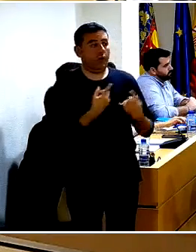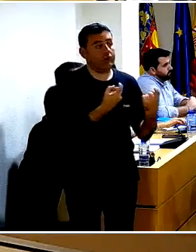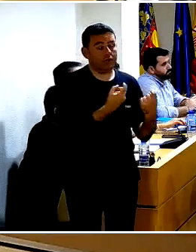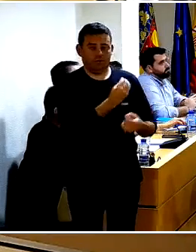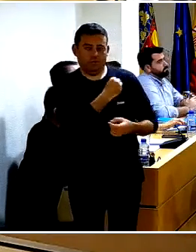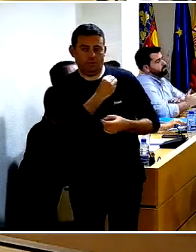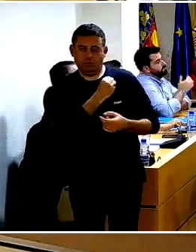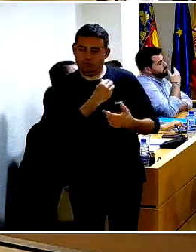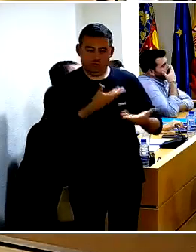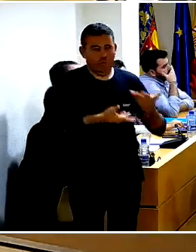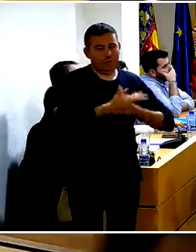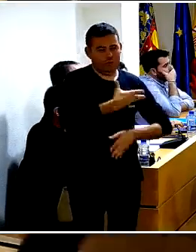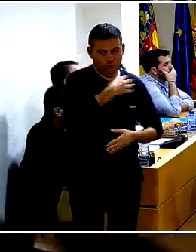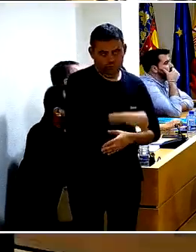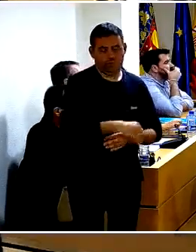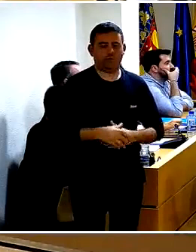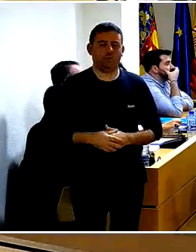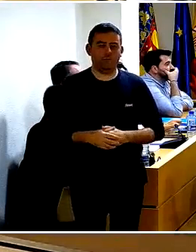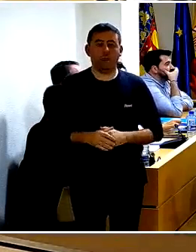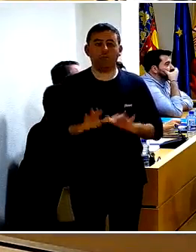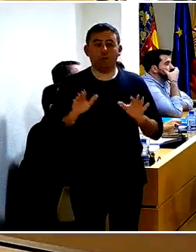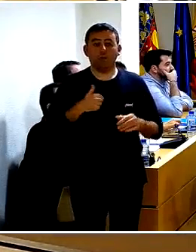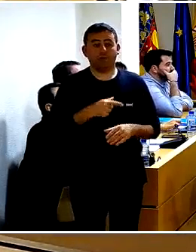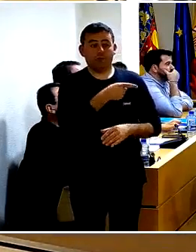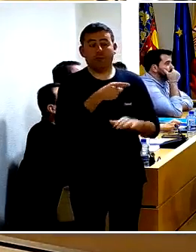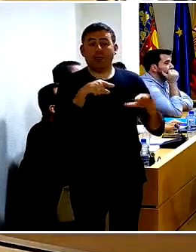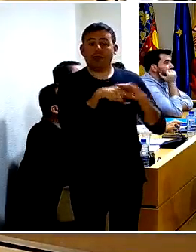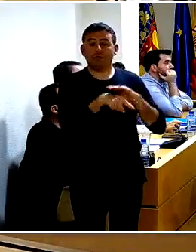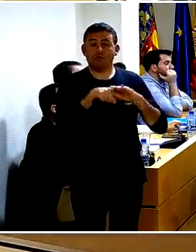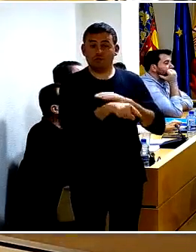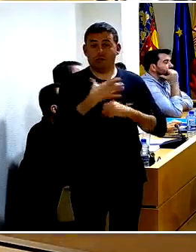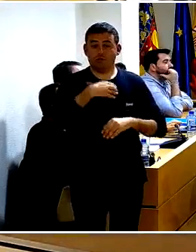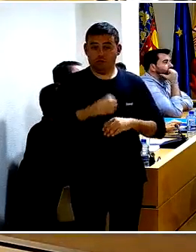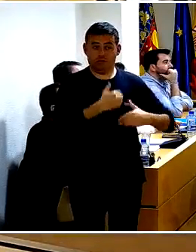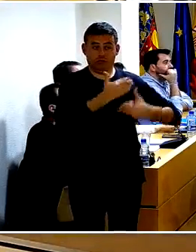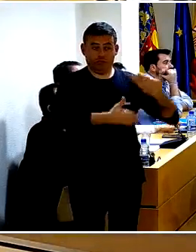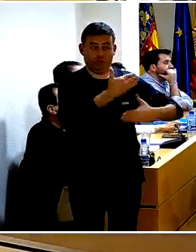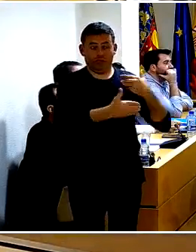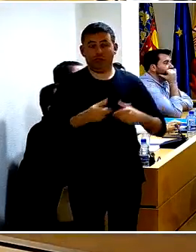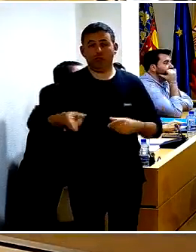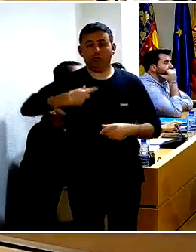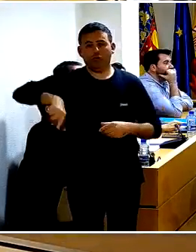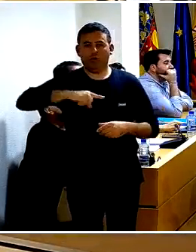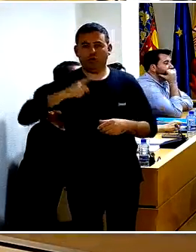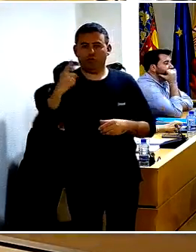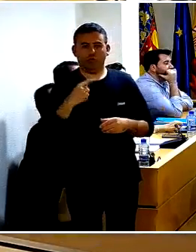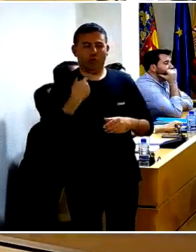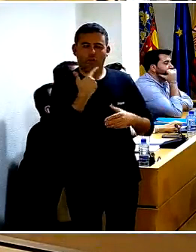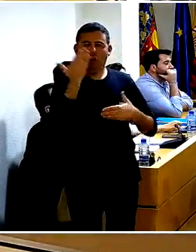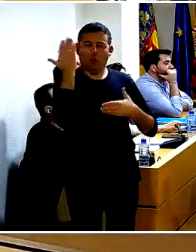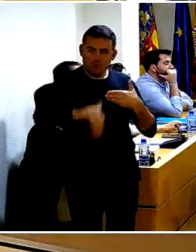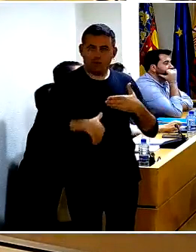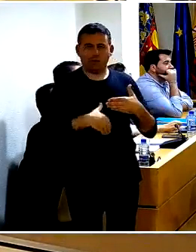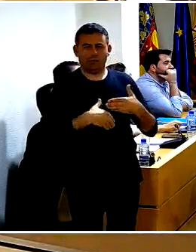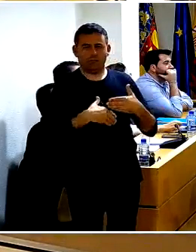Dicho esto y pretendiendo no obstaculizar la gestión de este ayuntamiento, el de todas y todos las paiportinas